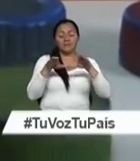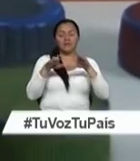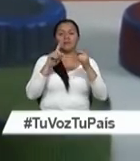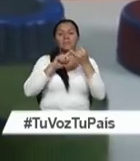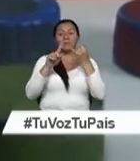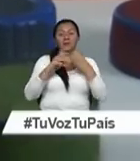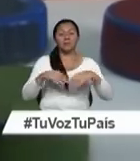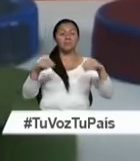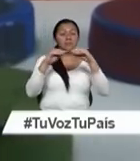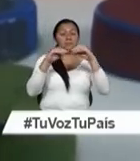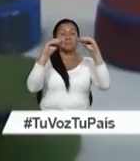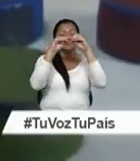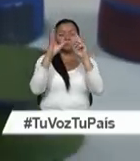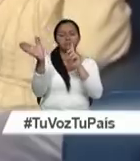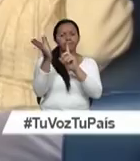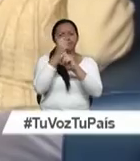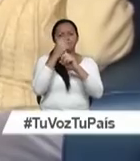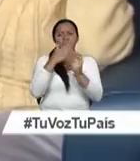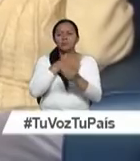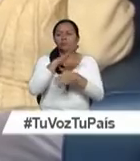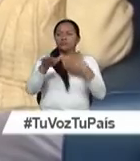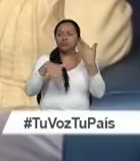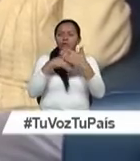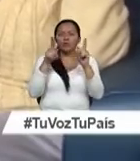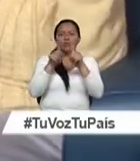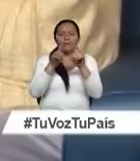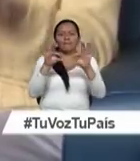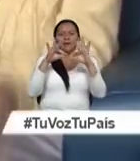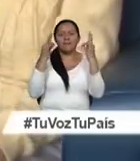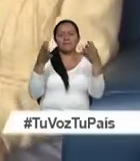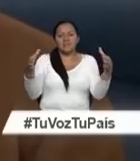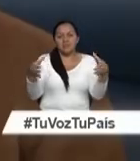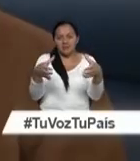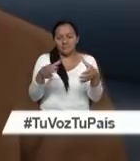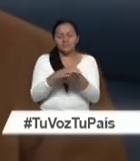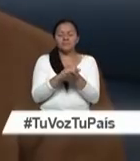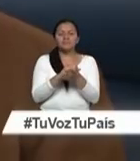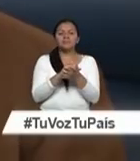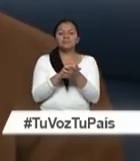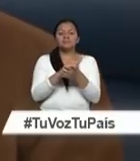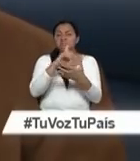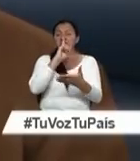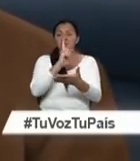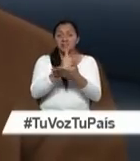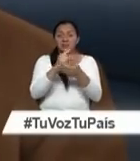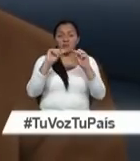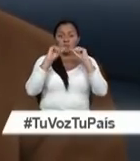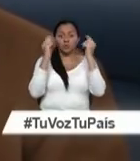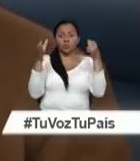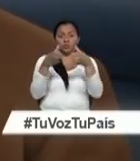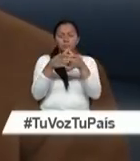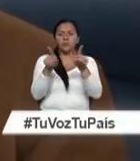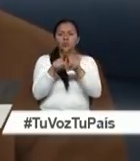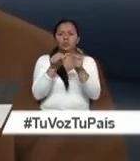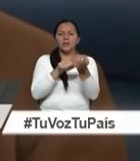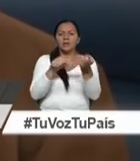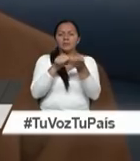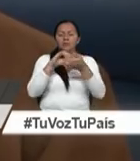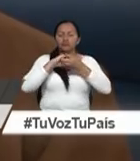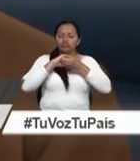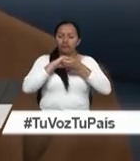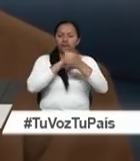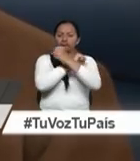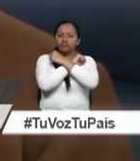pero sobre todo han encontrado el calor de una familia. Todos somos un grupo de hermanos que nos queremos, que